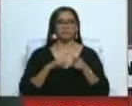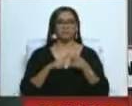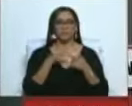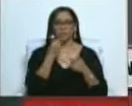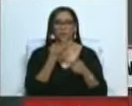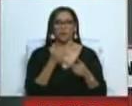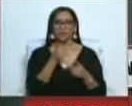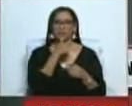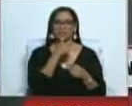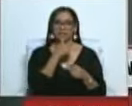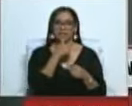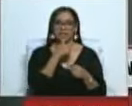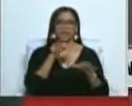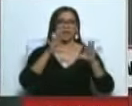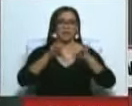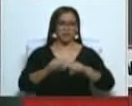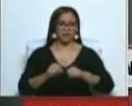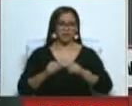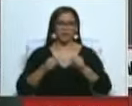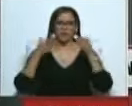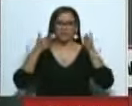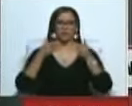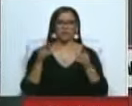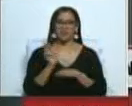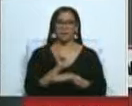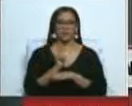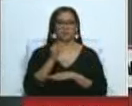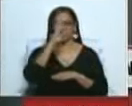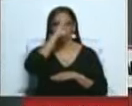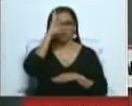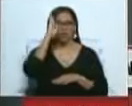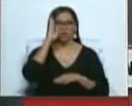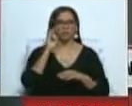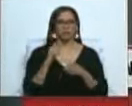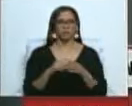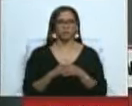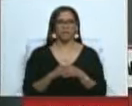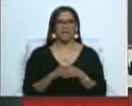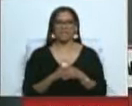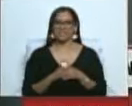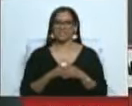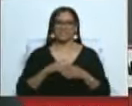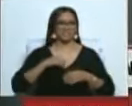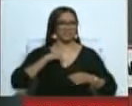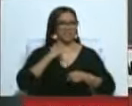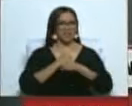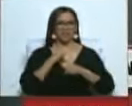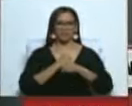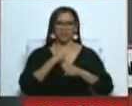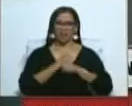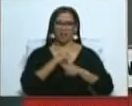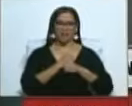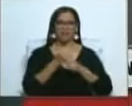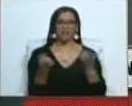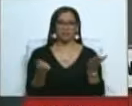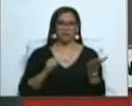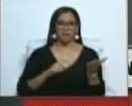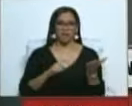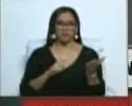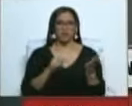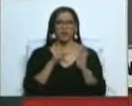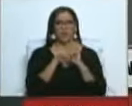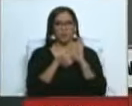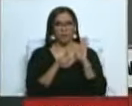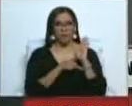bueno, quien agarró la orientación inmediatamente fue Diosdado y se puso a trabajar en el Mazo Dando, en el